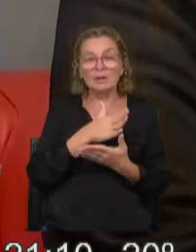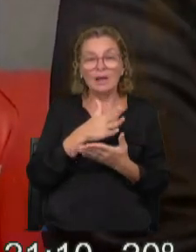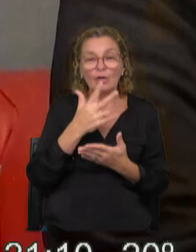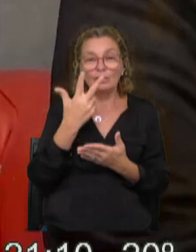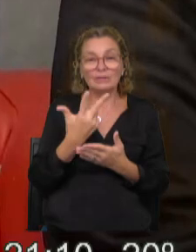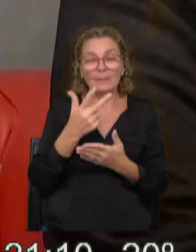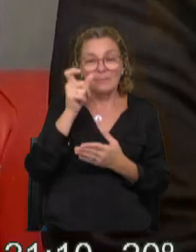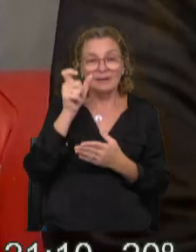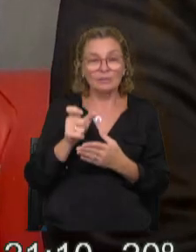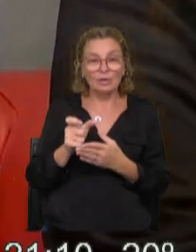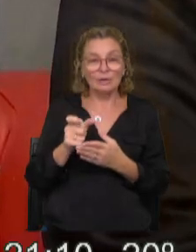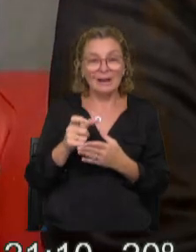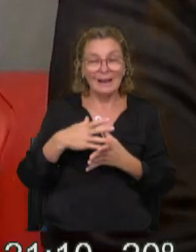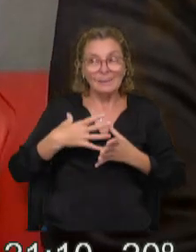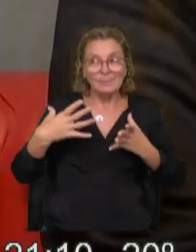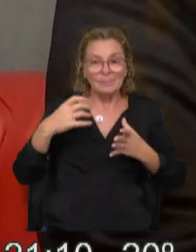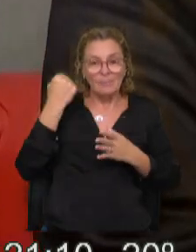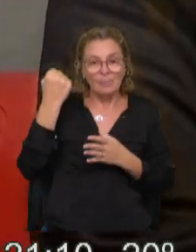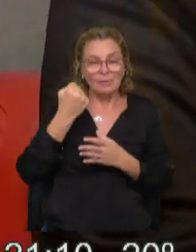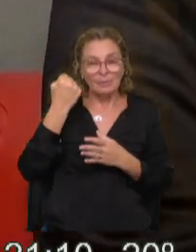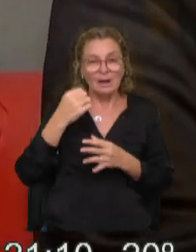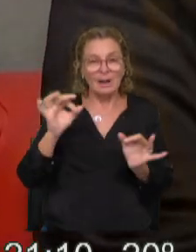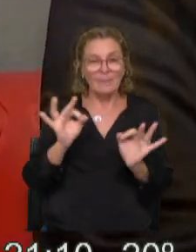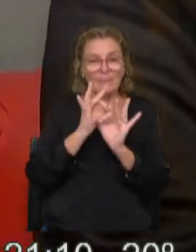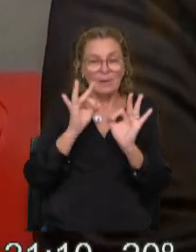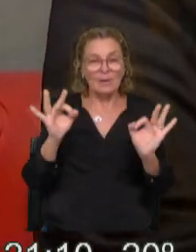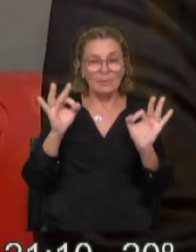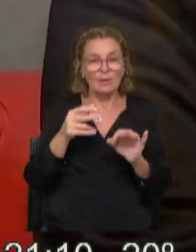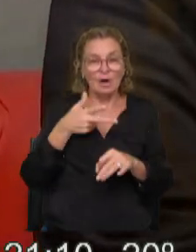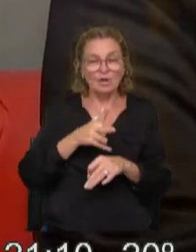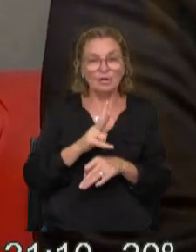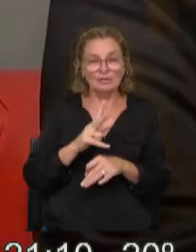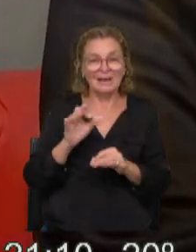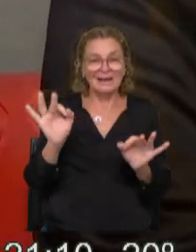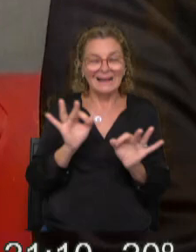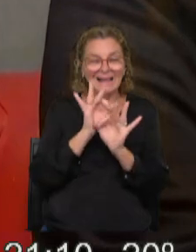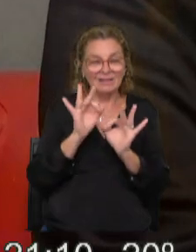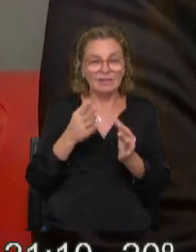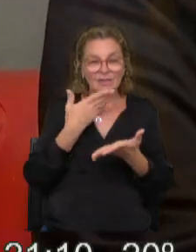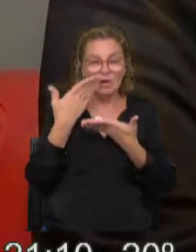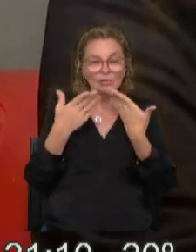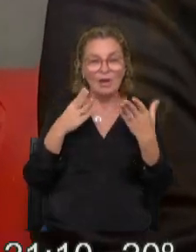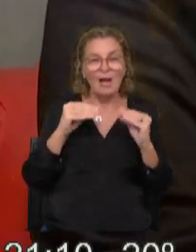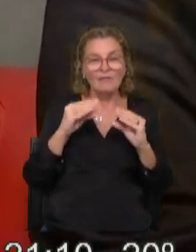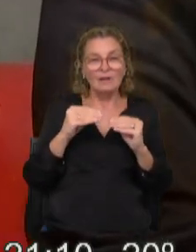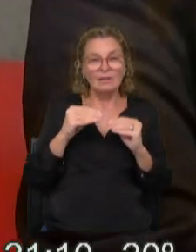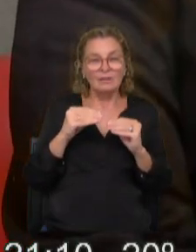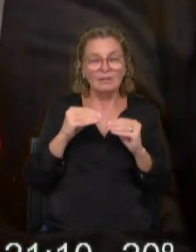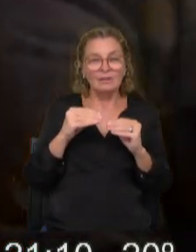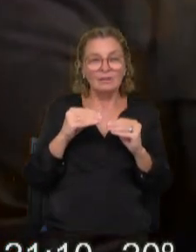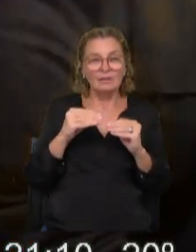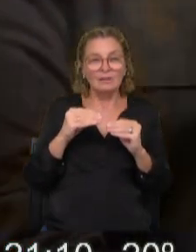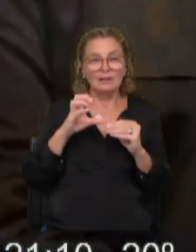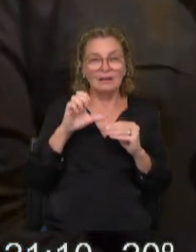tres representantes gigantes de la música rochense, de la canción rochense. Estoy hablando de El